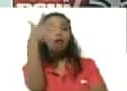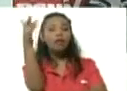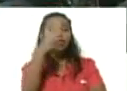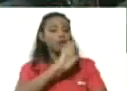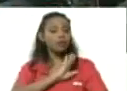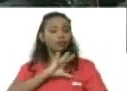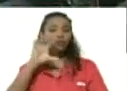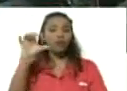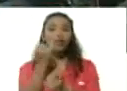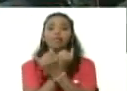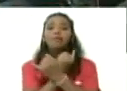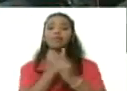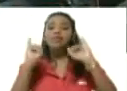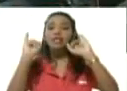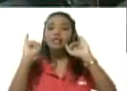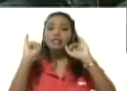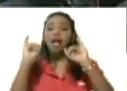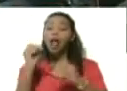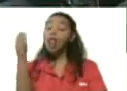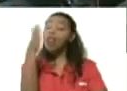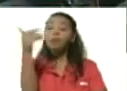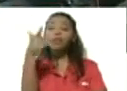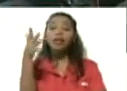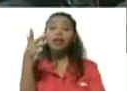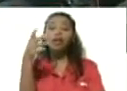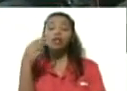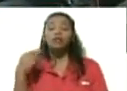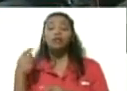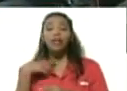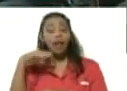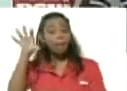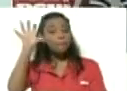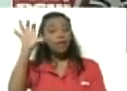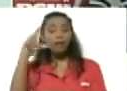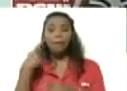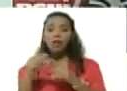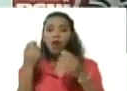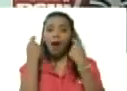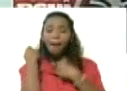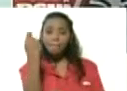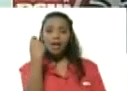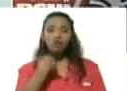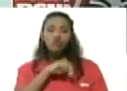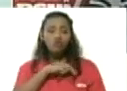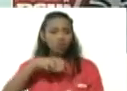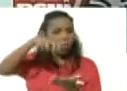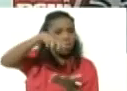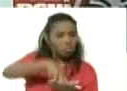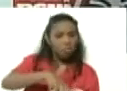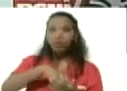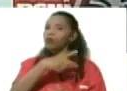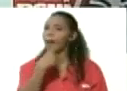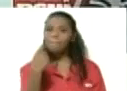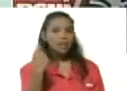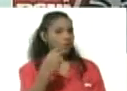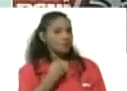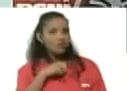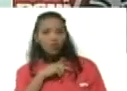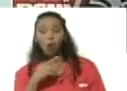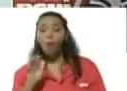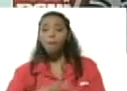de la independencia, levantar las banderas de la patria y no arrodillarnos jamás ante el imperialismo. Todo esto pasa porque Estados